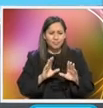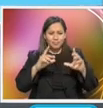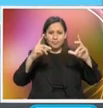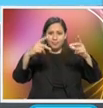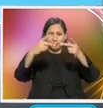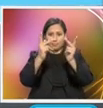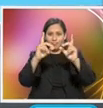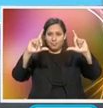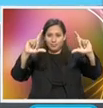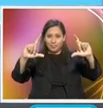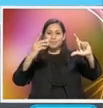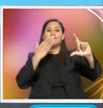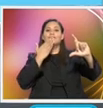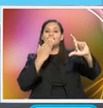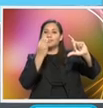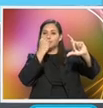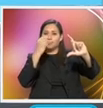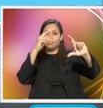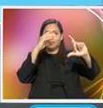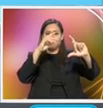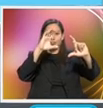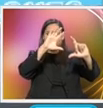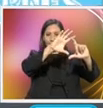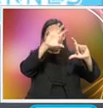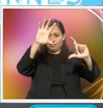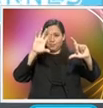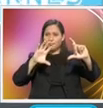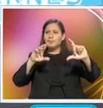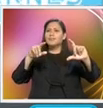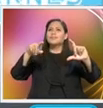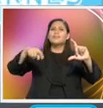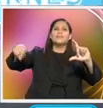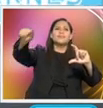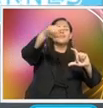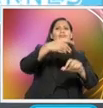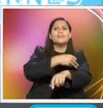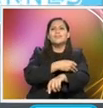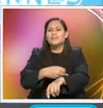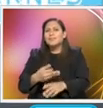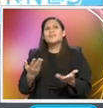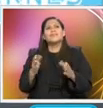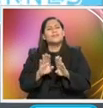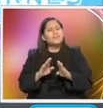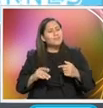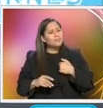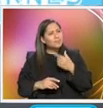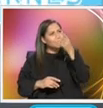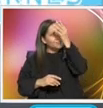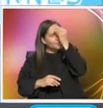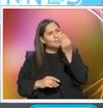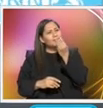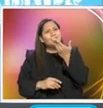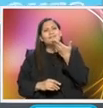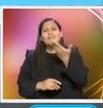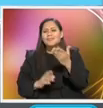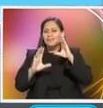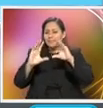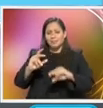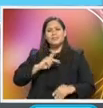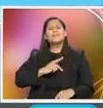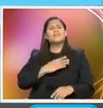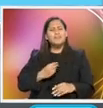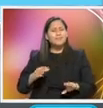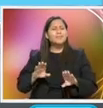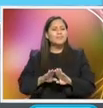este plato del bien comer en las comunidades, con todas las familias, para que aprendamos a comer y les enseñemos a nuestros